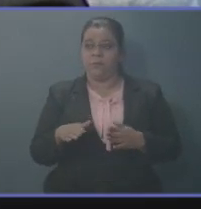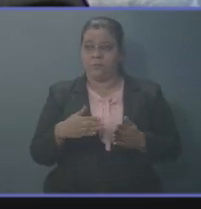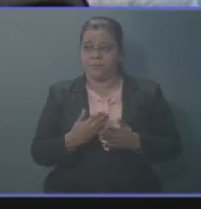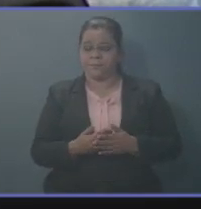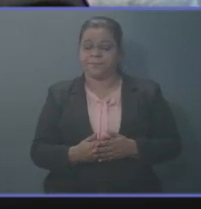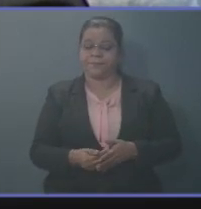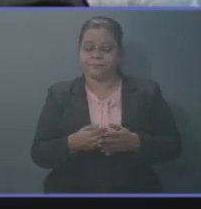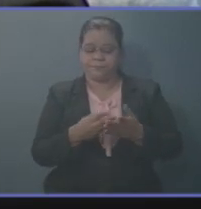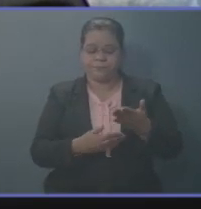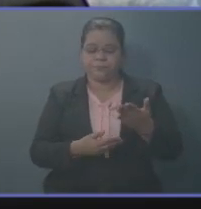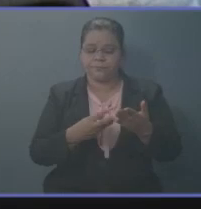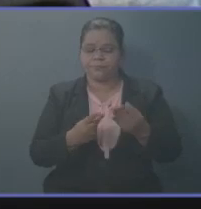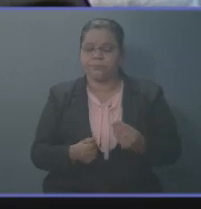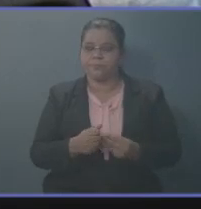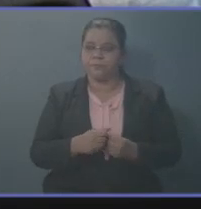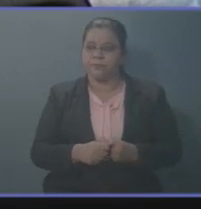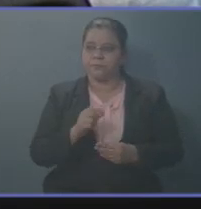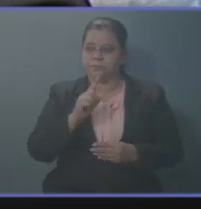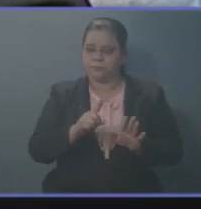de referencia